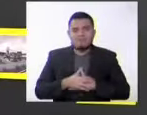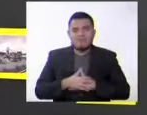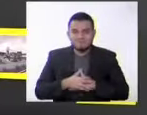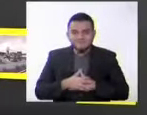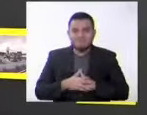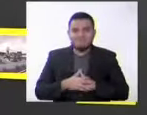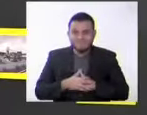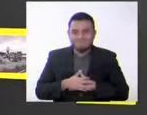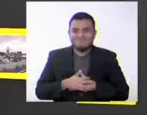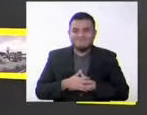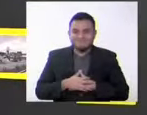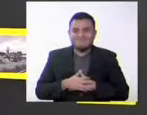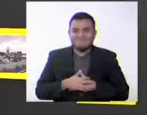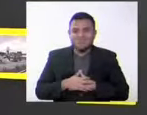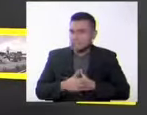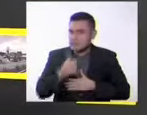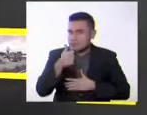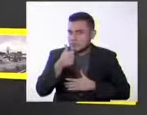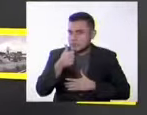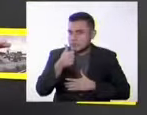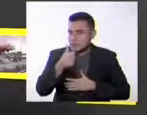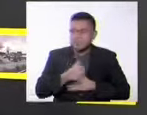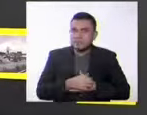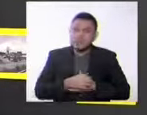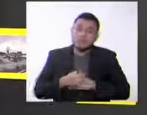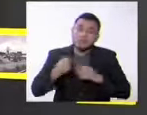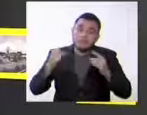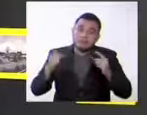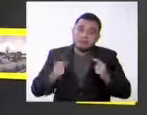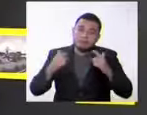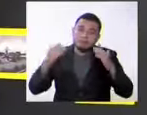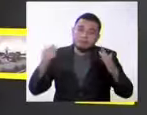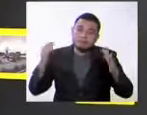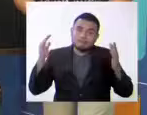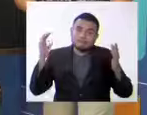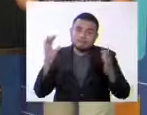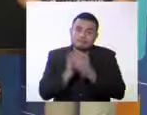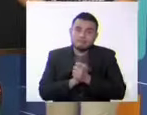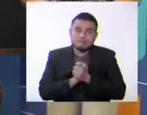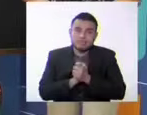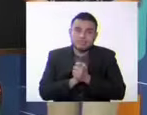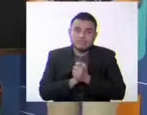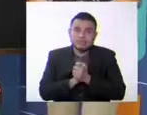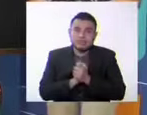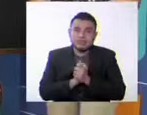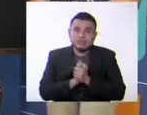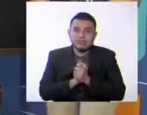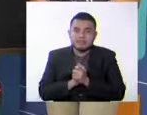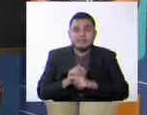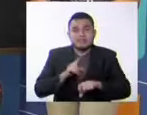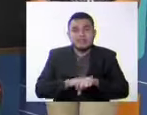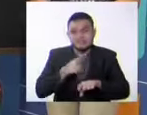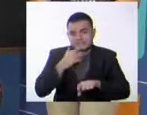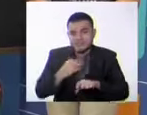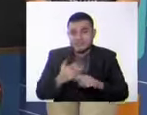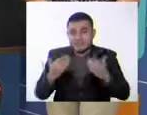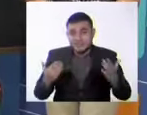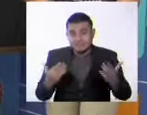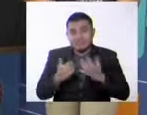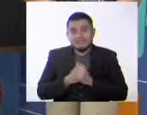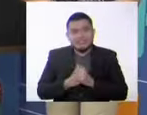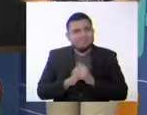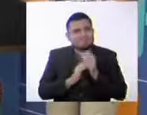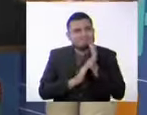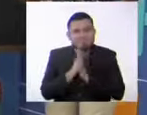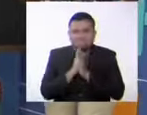buscar transformarlo de manera positiva. Lastimosamente, Mayra, Se terminó nuestro tiempo, pero ha sido, mira, muy